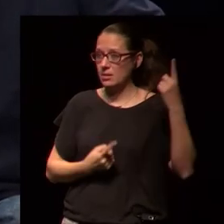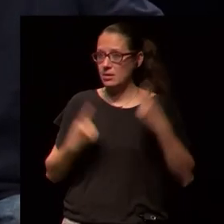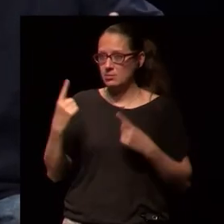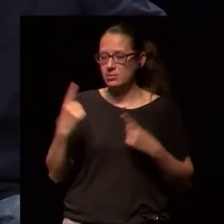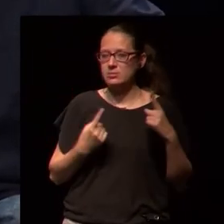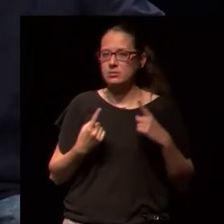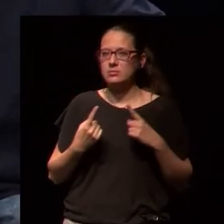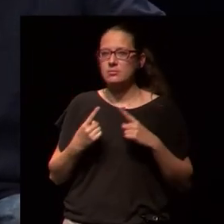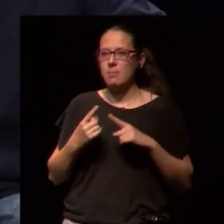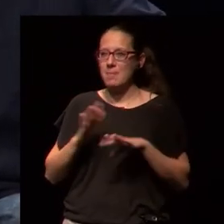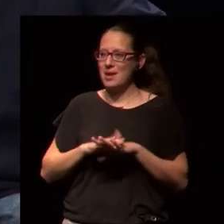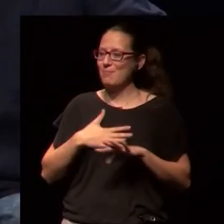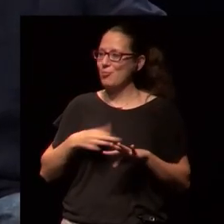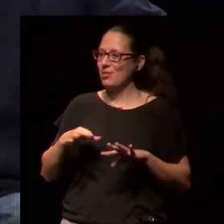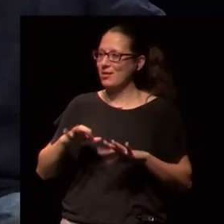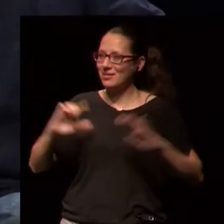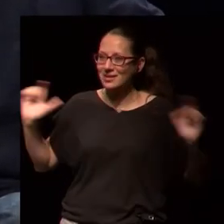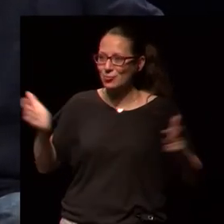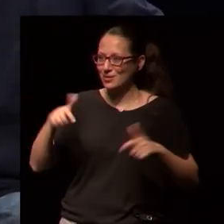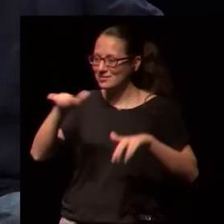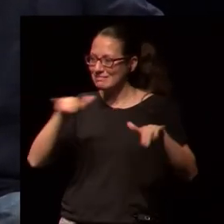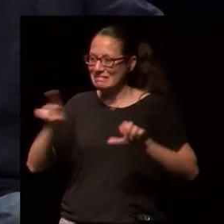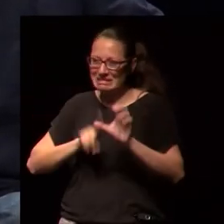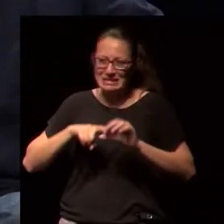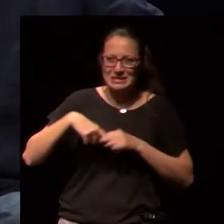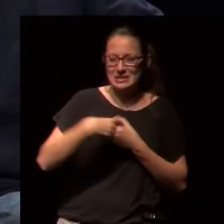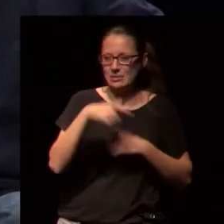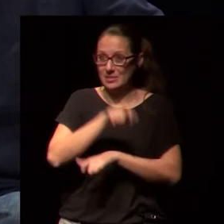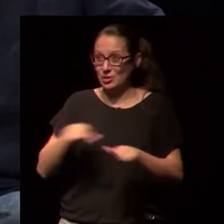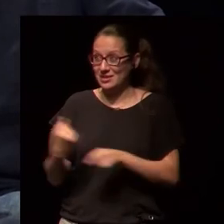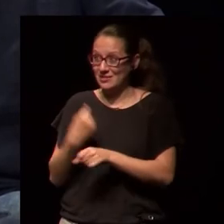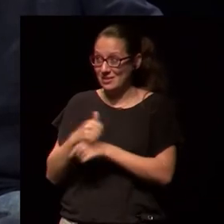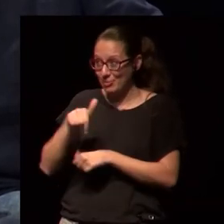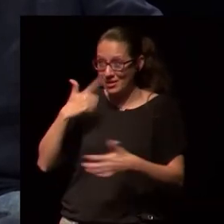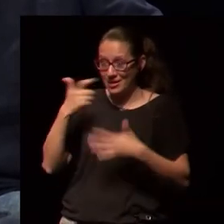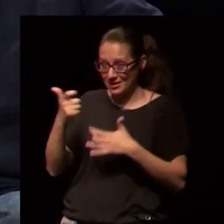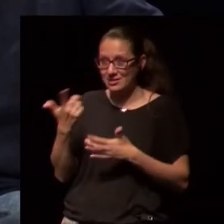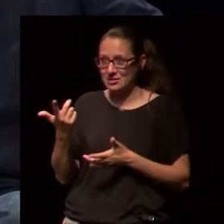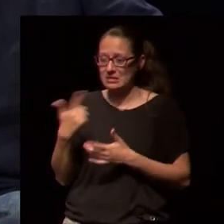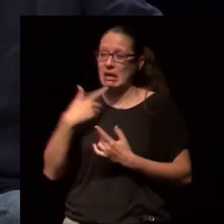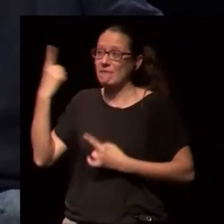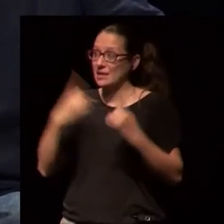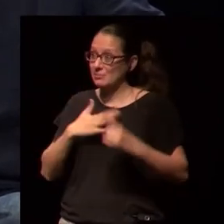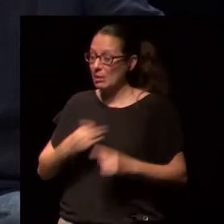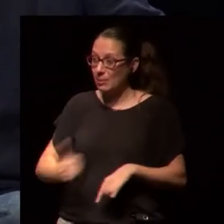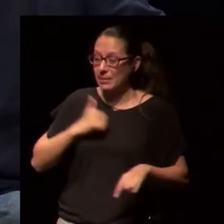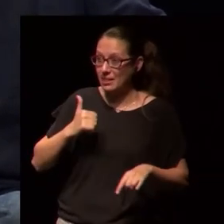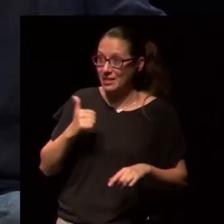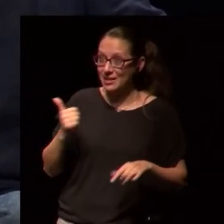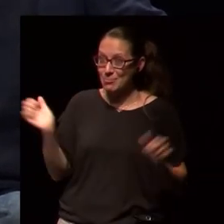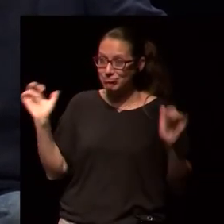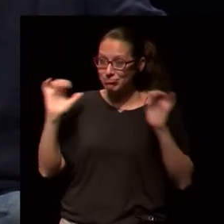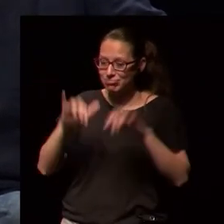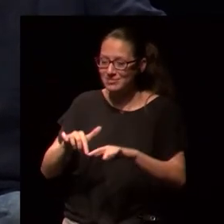para reunirnos los que trabajamos en este arte, estas pocas oportunidades para reunirnos, pues solamente así